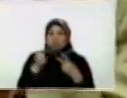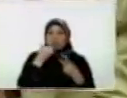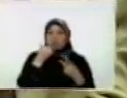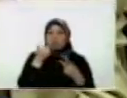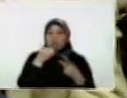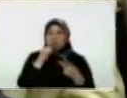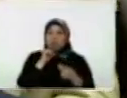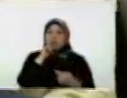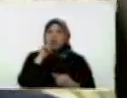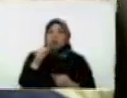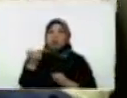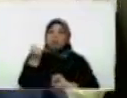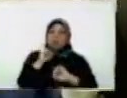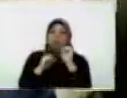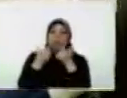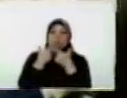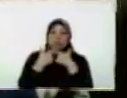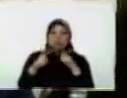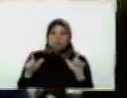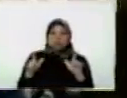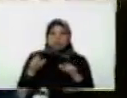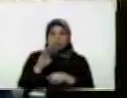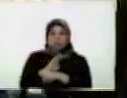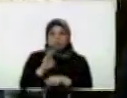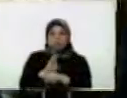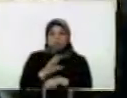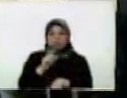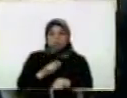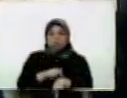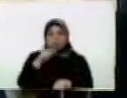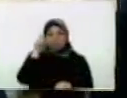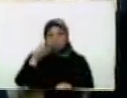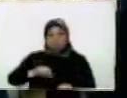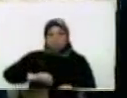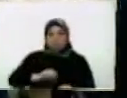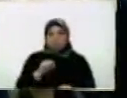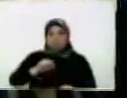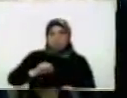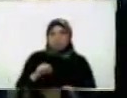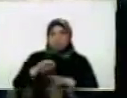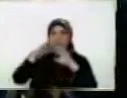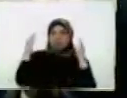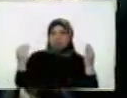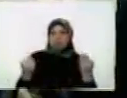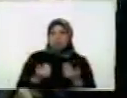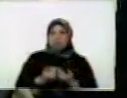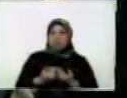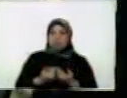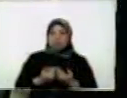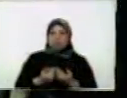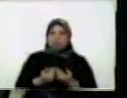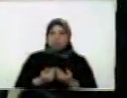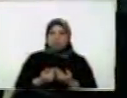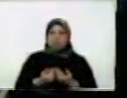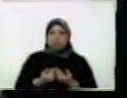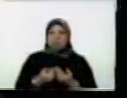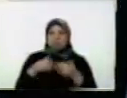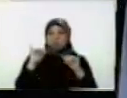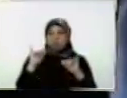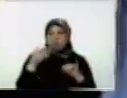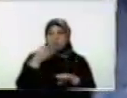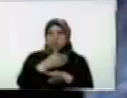el mal para defender la libertad y la seguridad del mundo. Los policías del mundo, pues, entreguémonos, pues ellos mandan.